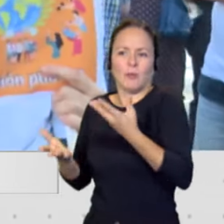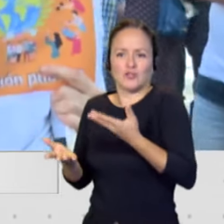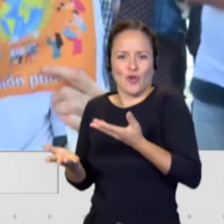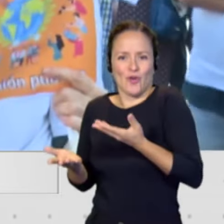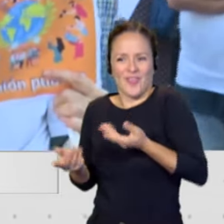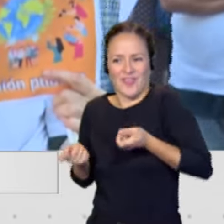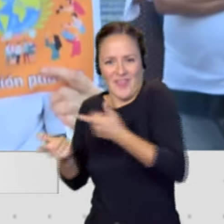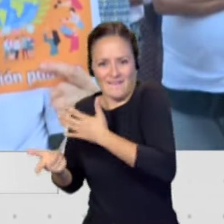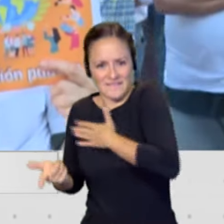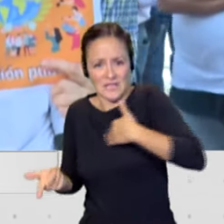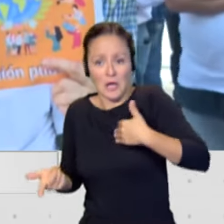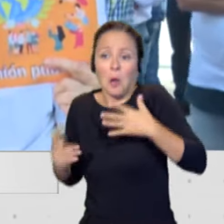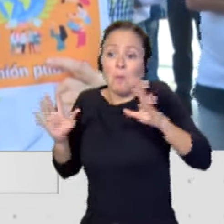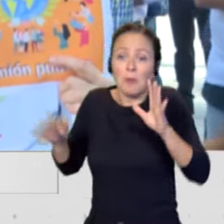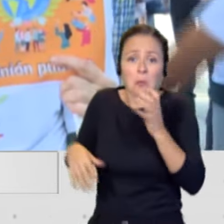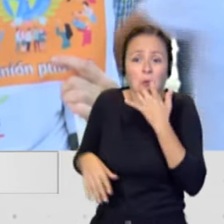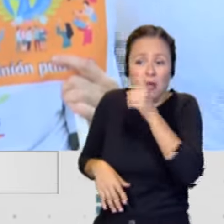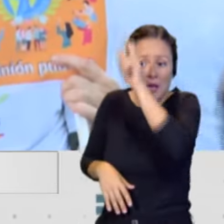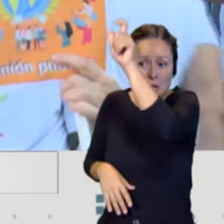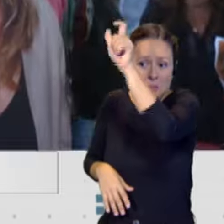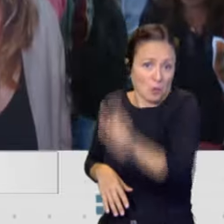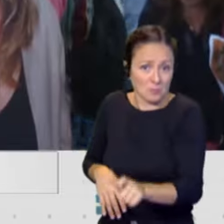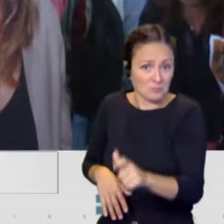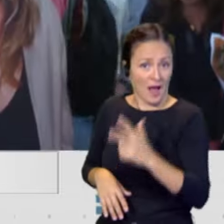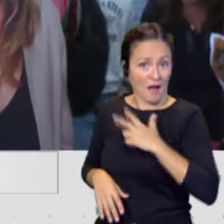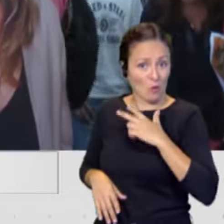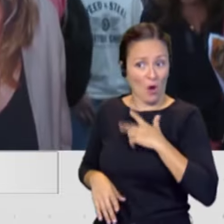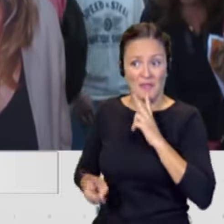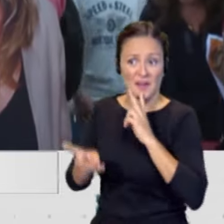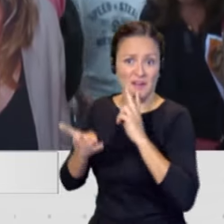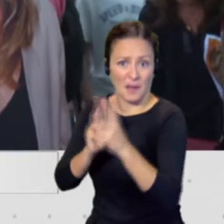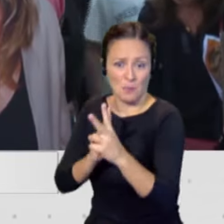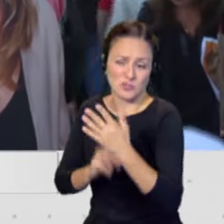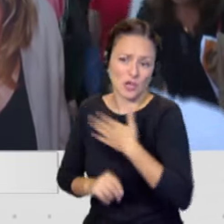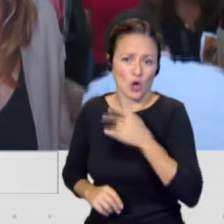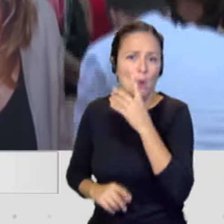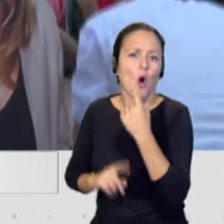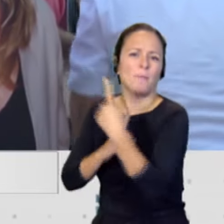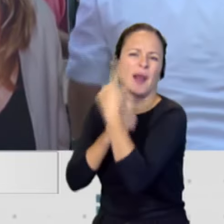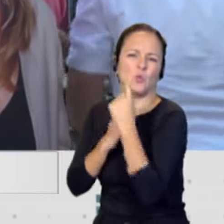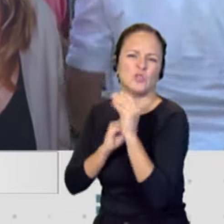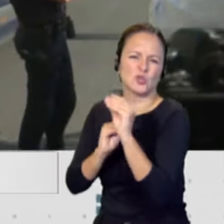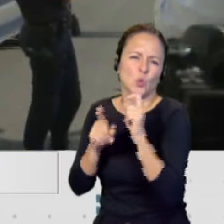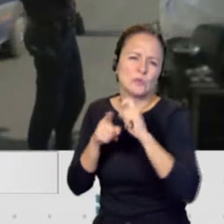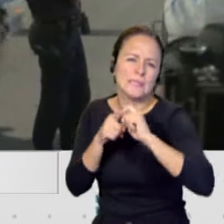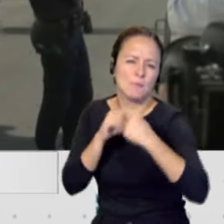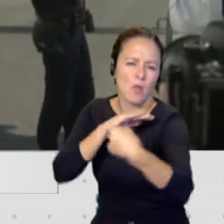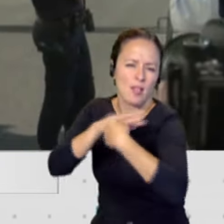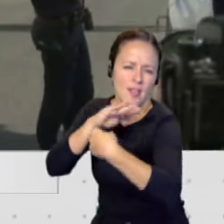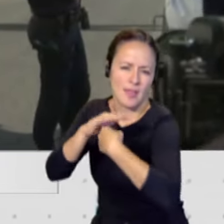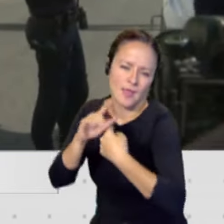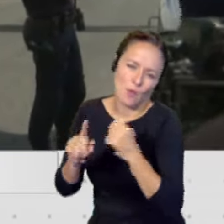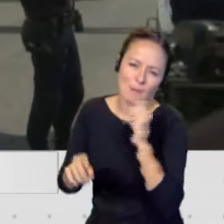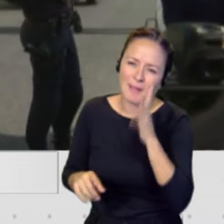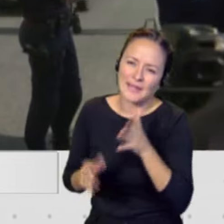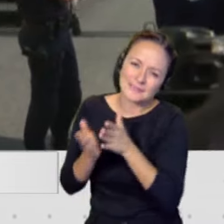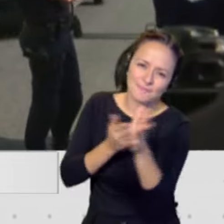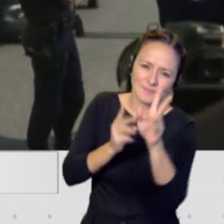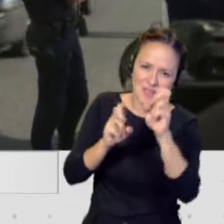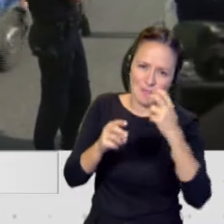mejor no contestar en este caso este tipo de preguntas Precisamente basándose en esto en que a lo mejor se acaba convirtiendo más en un debate político y en